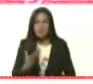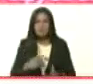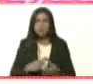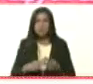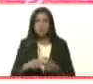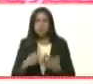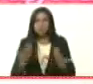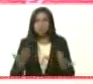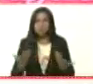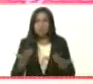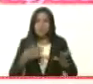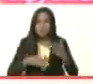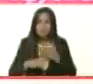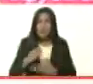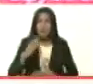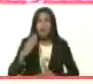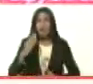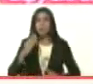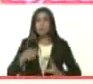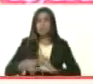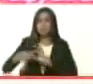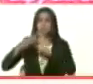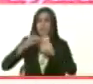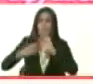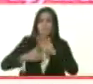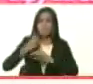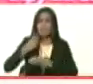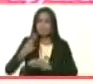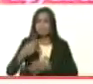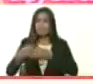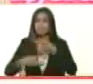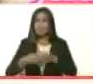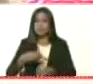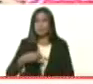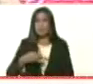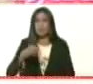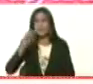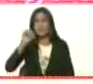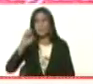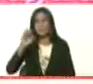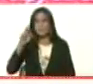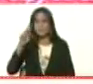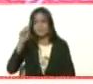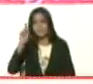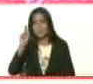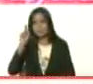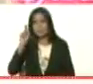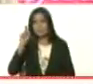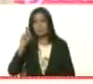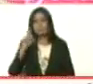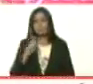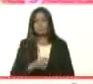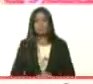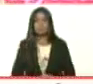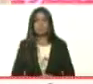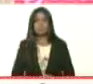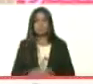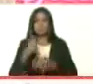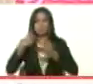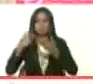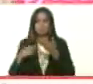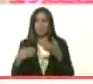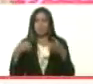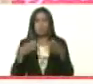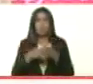que vamos a unir lo que decía Carlos Marx, Federico Engels, Vladimir Ilich Lenin